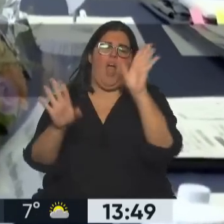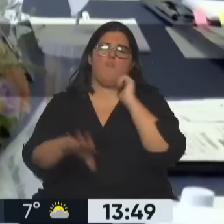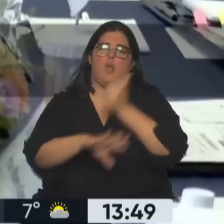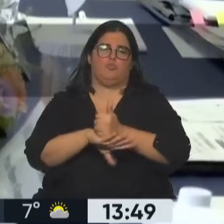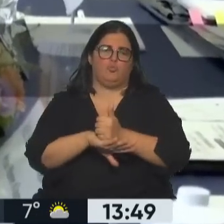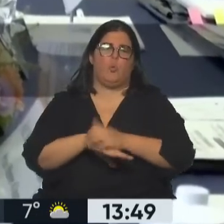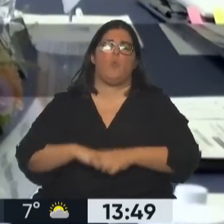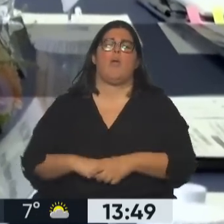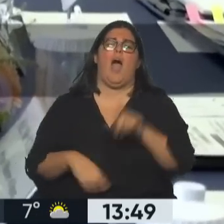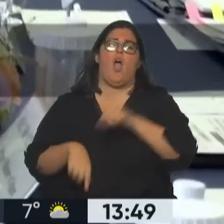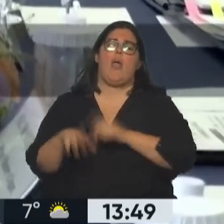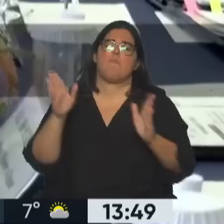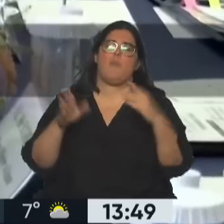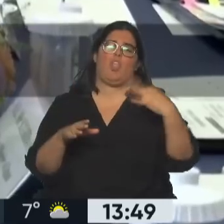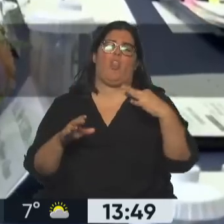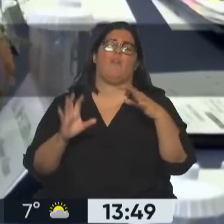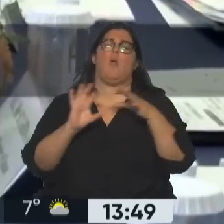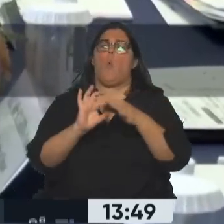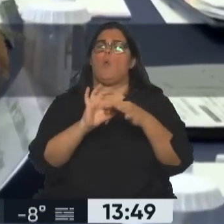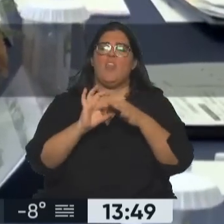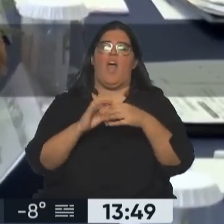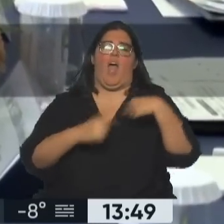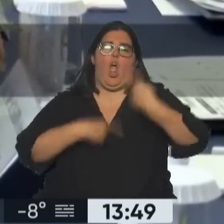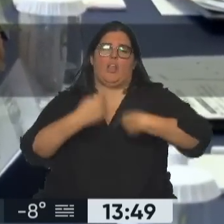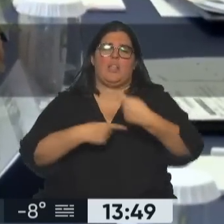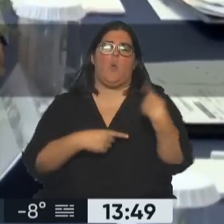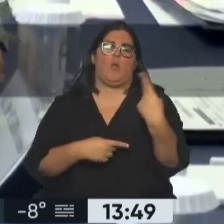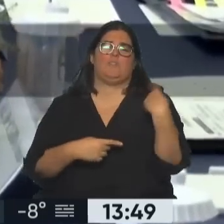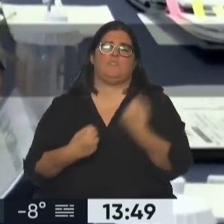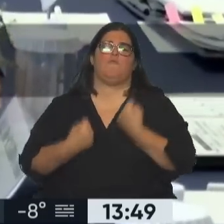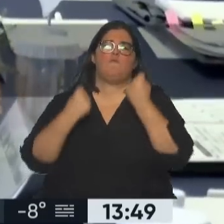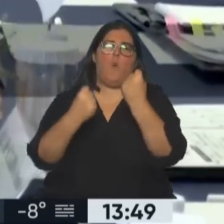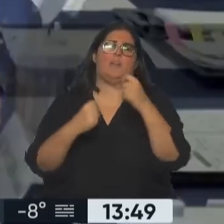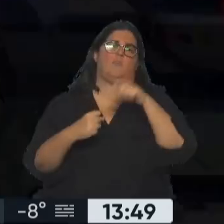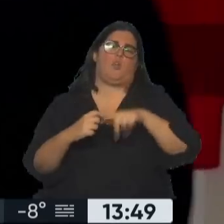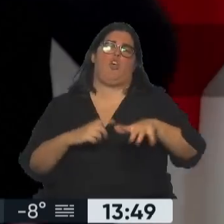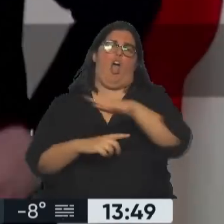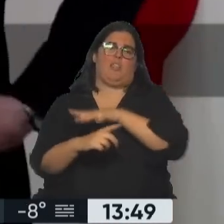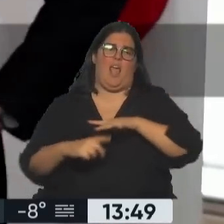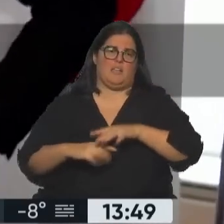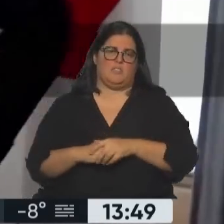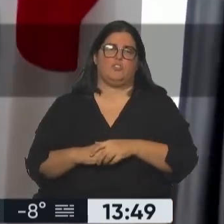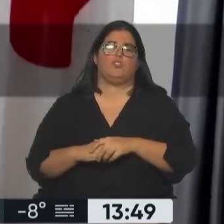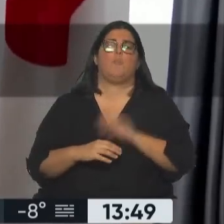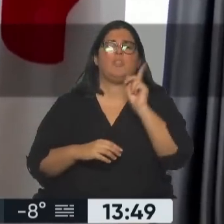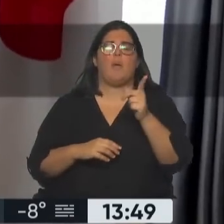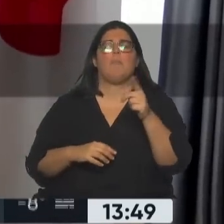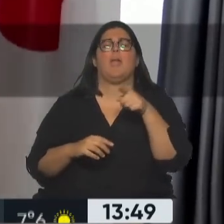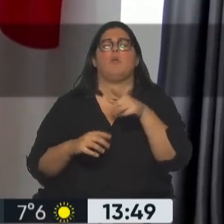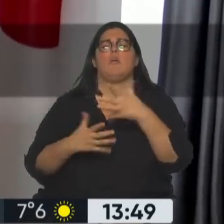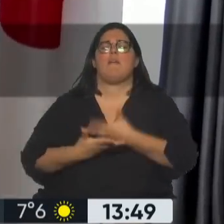moment d'unité et de poursuite de nos efforts dans ce contexte, mais des grandes crises internationales au sujet